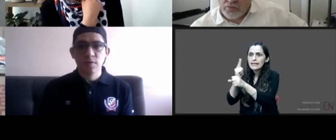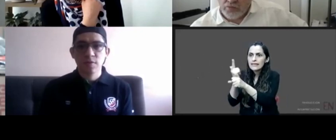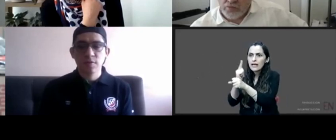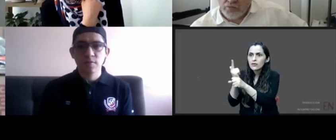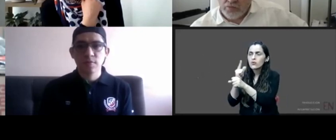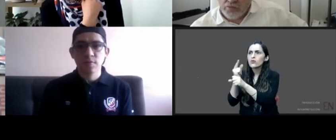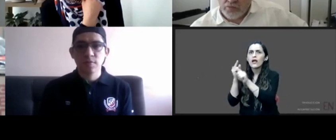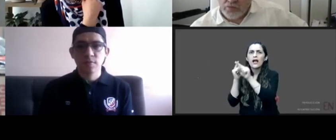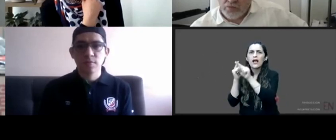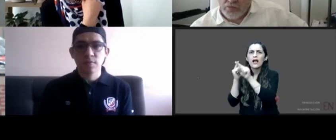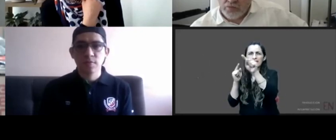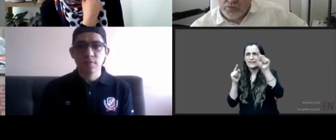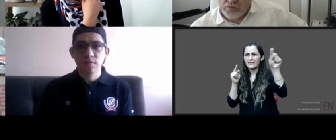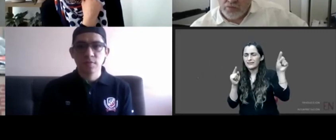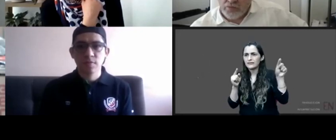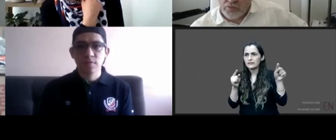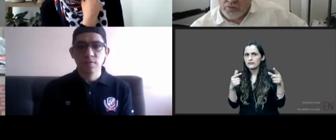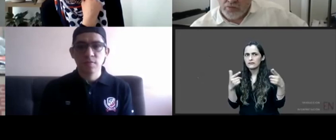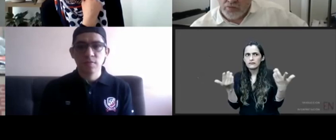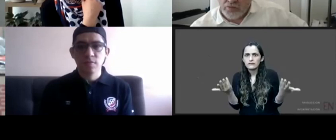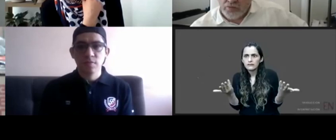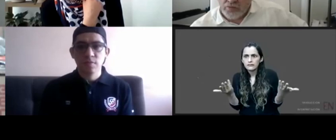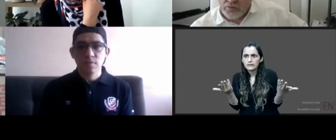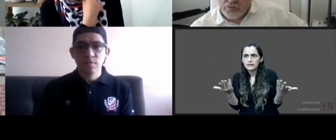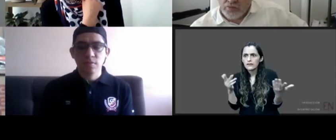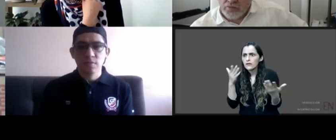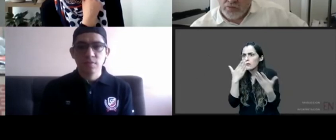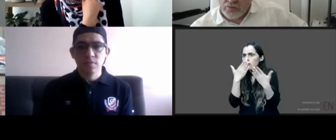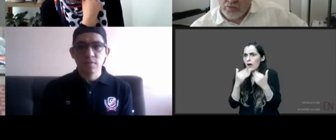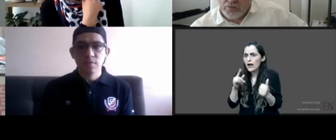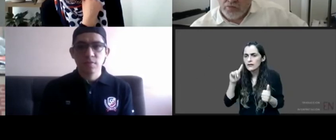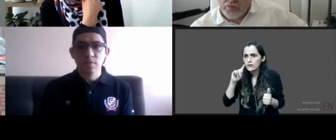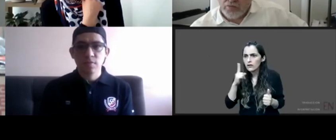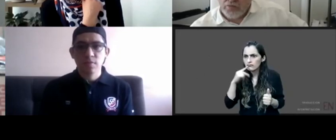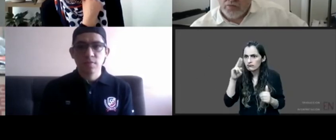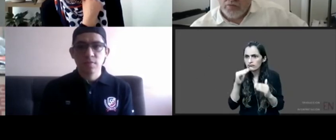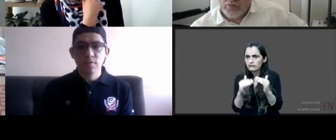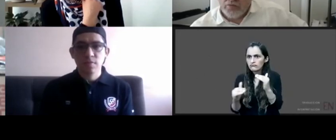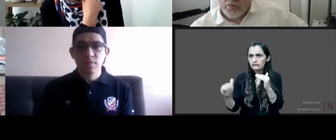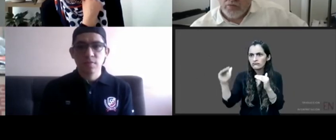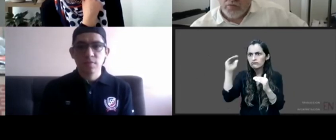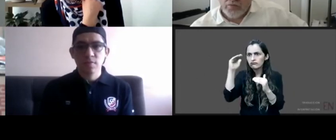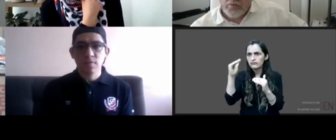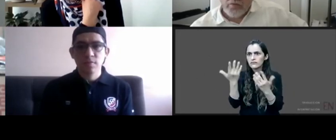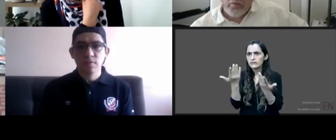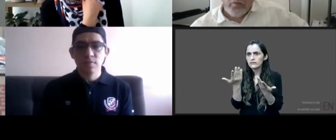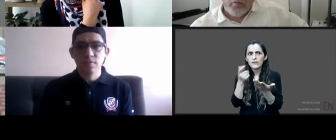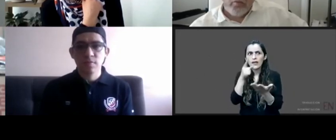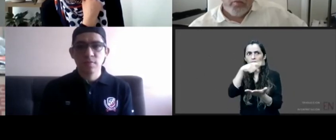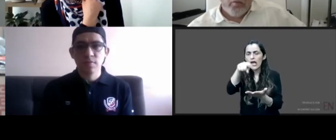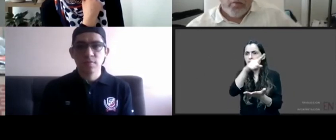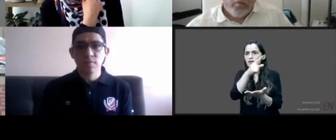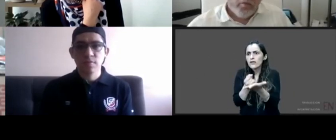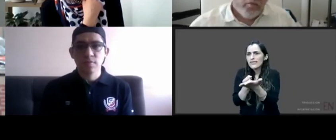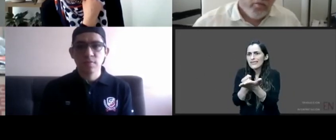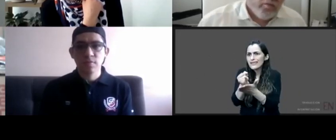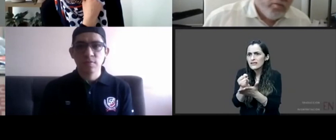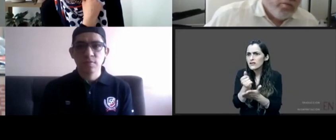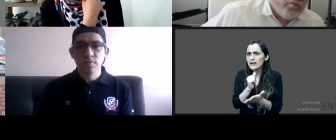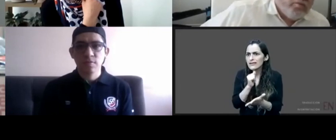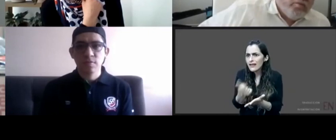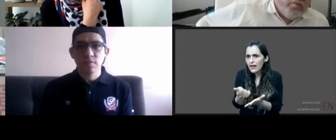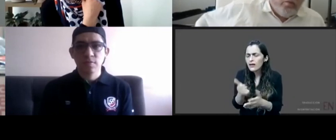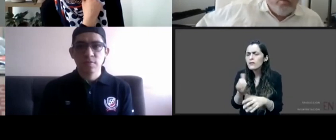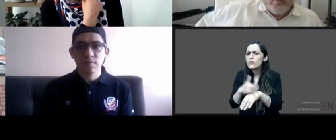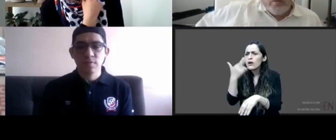públicos, no están en posiciones de poder, no están en posiciones de toma de decisiones, porque desde la primera infancia, lo